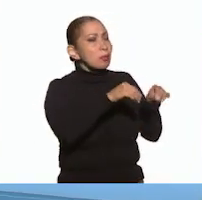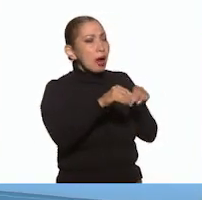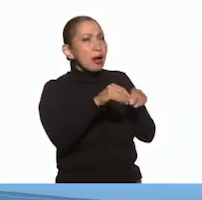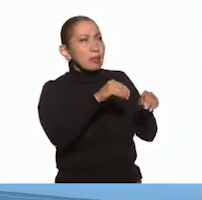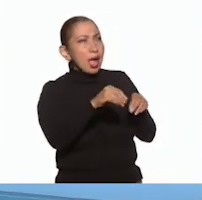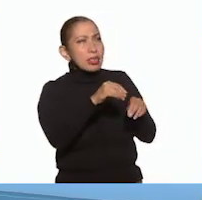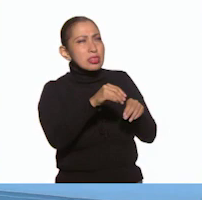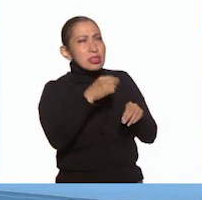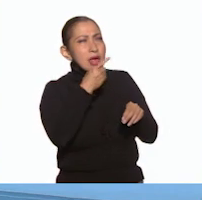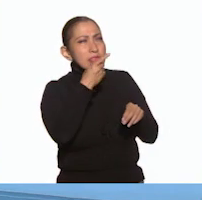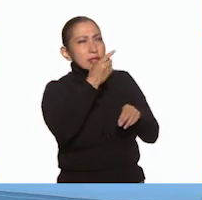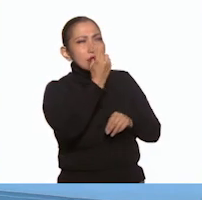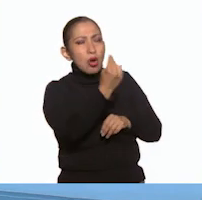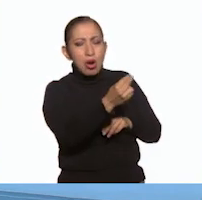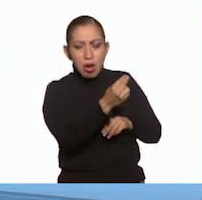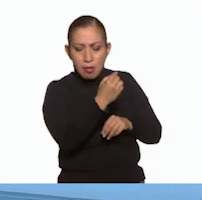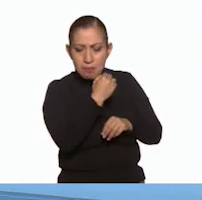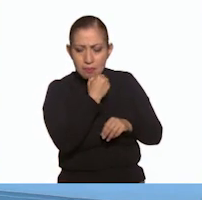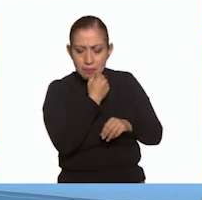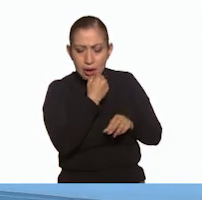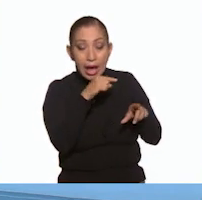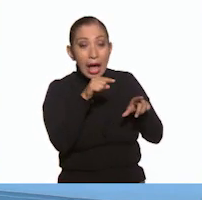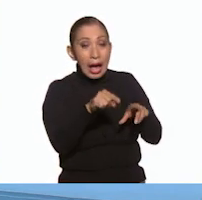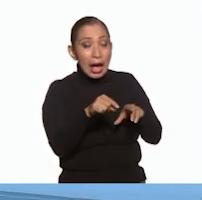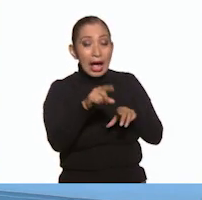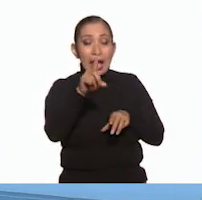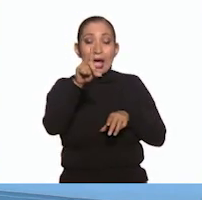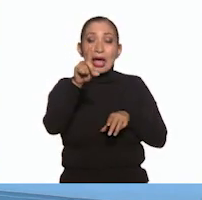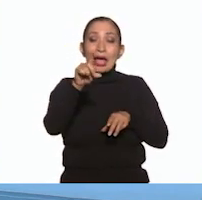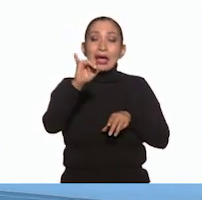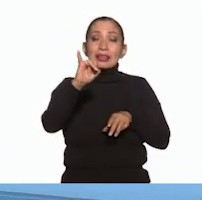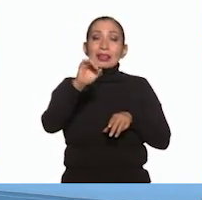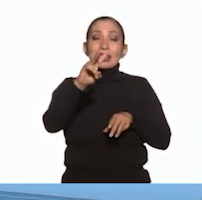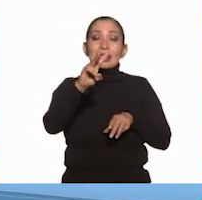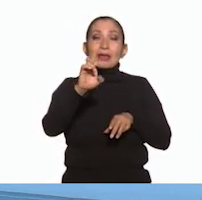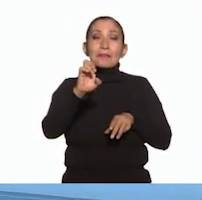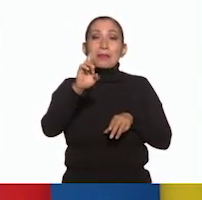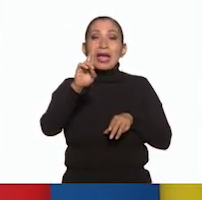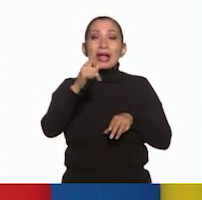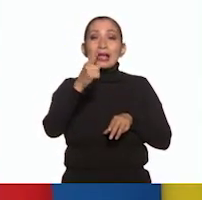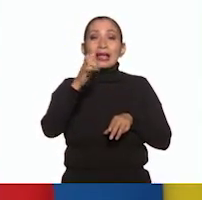si mal no recuerdo, se le llama divergencia.